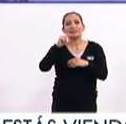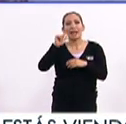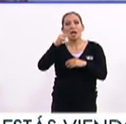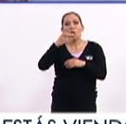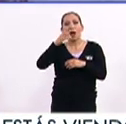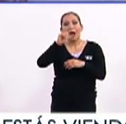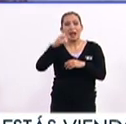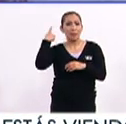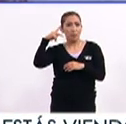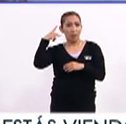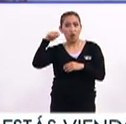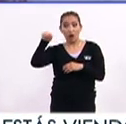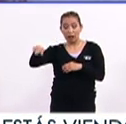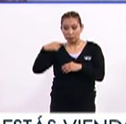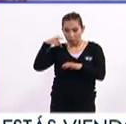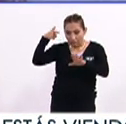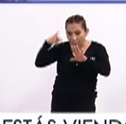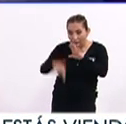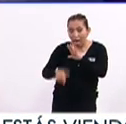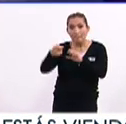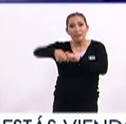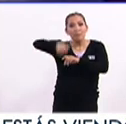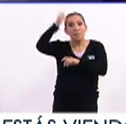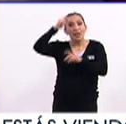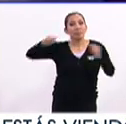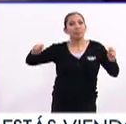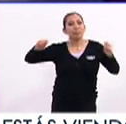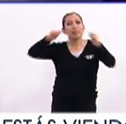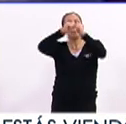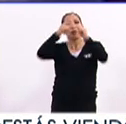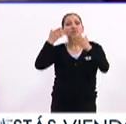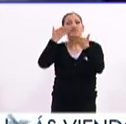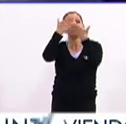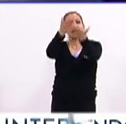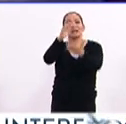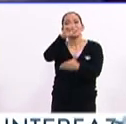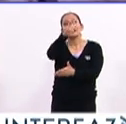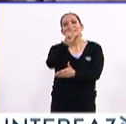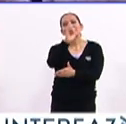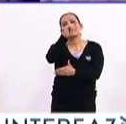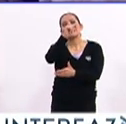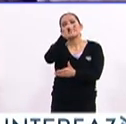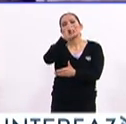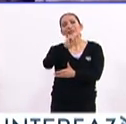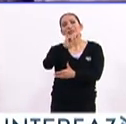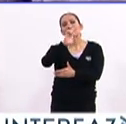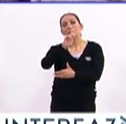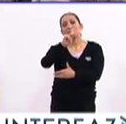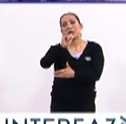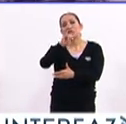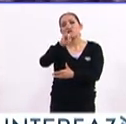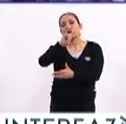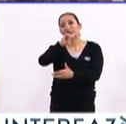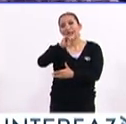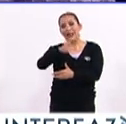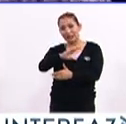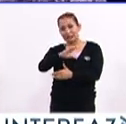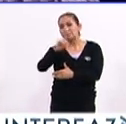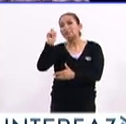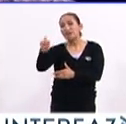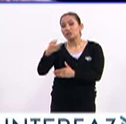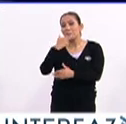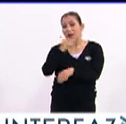Puebla. Estos elementos confirmaron que este fue el primer templo dedicado a Xipe Totec, nuestro señor el desollado. Xipe